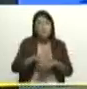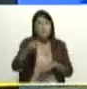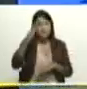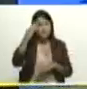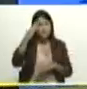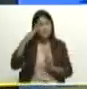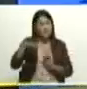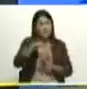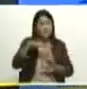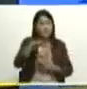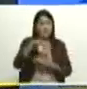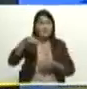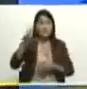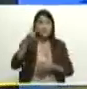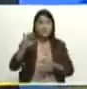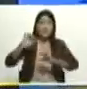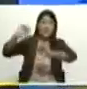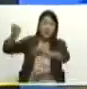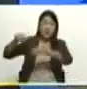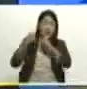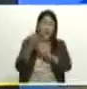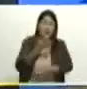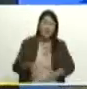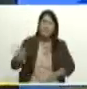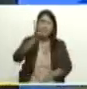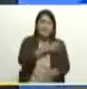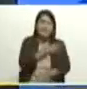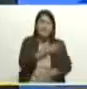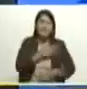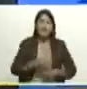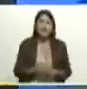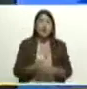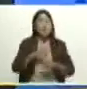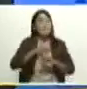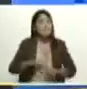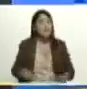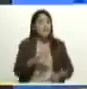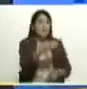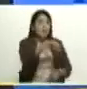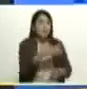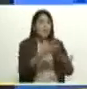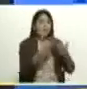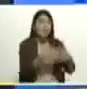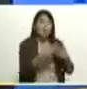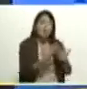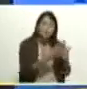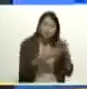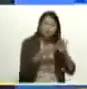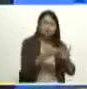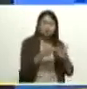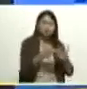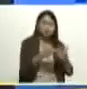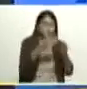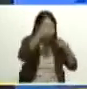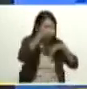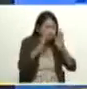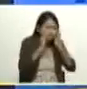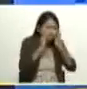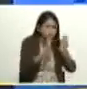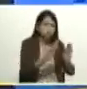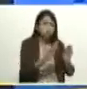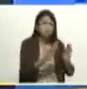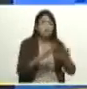conocido nuestro país, nuestra república, los sectores productivos en Gran Unión Nacional se han enfocado